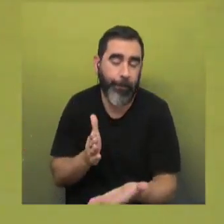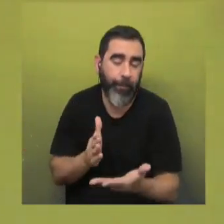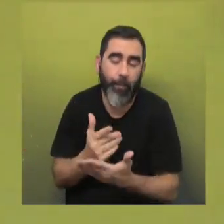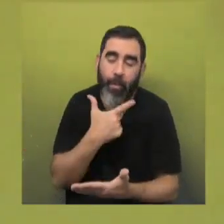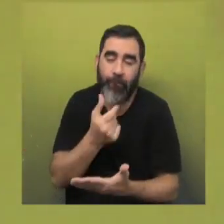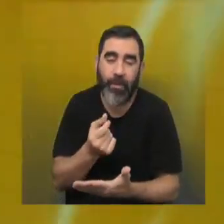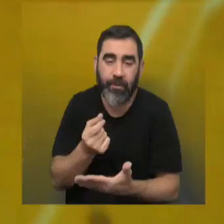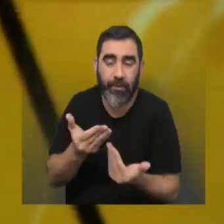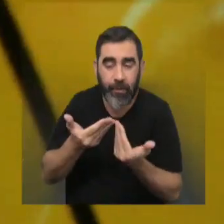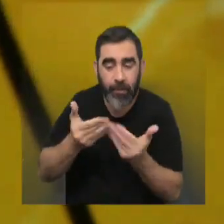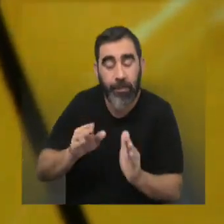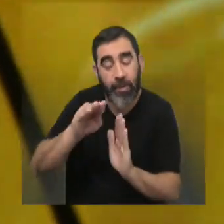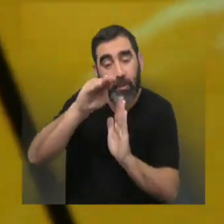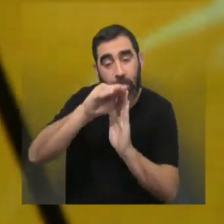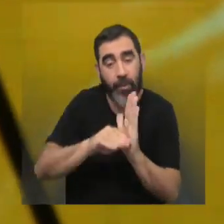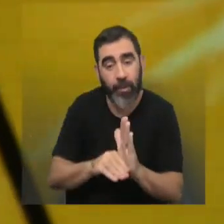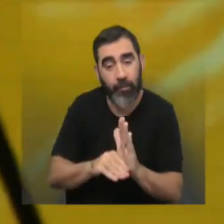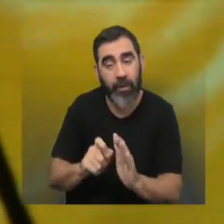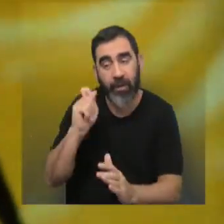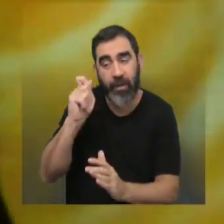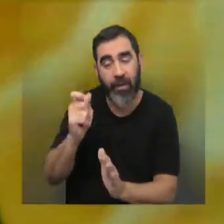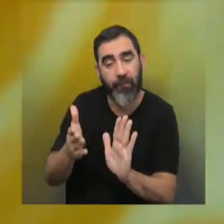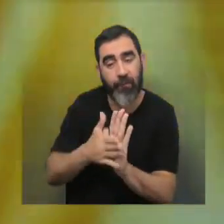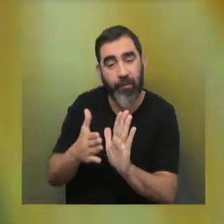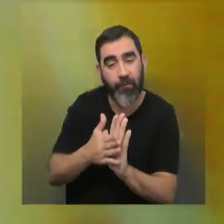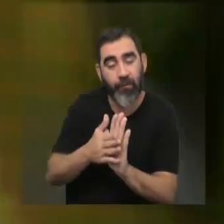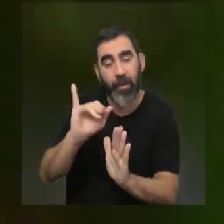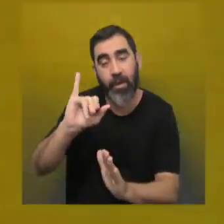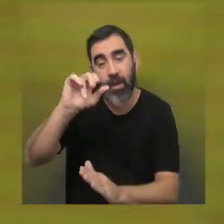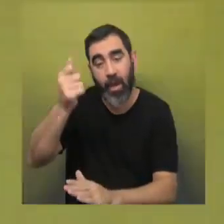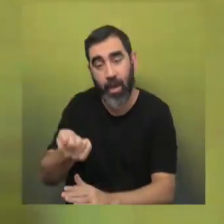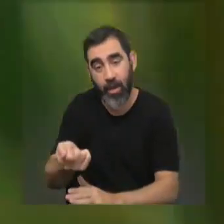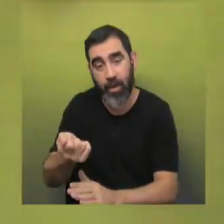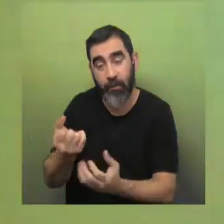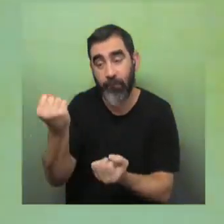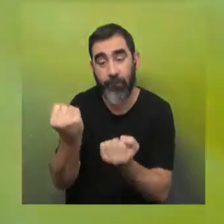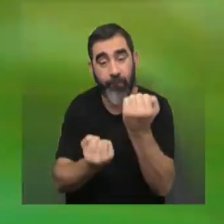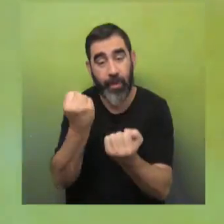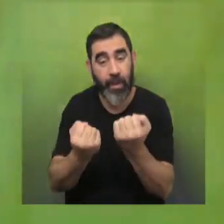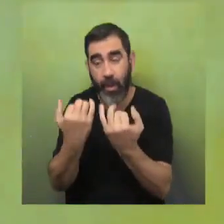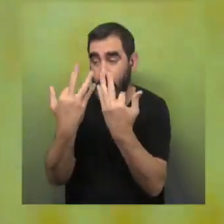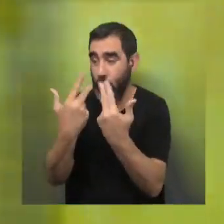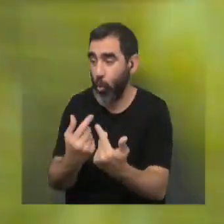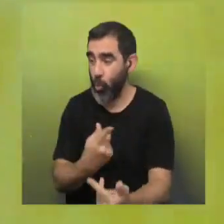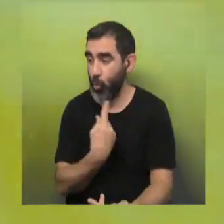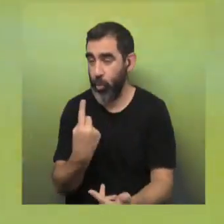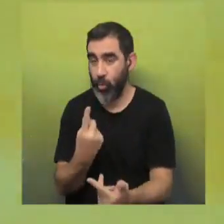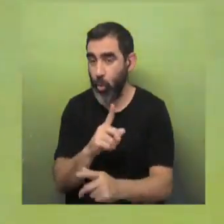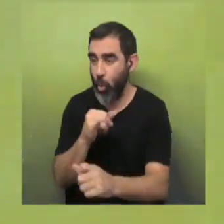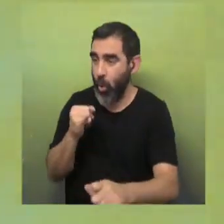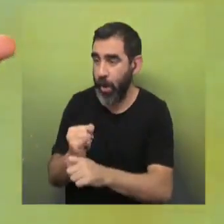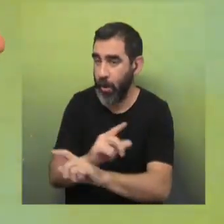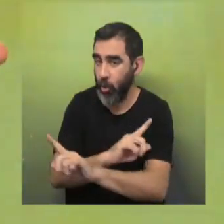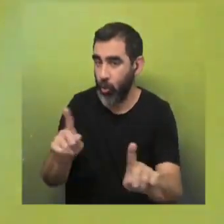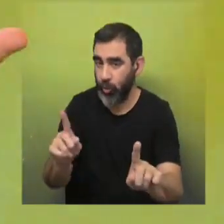del arranque del programa de hoy, ¿quién verifica que la inteligencia artificial que está manejando un vehículo autónomo no cometa un error?